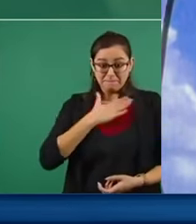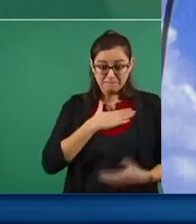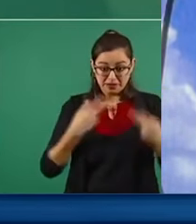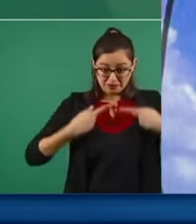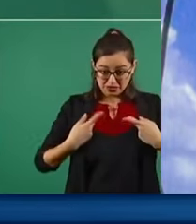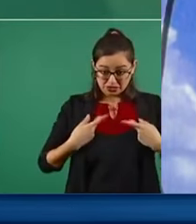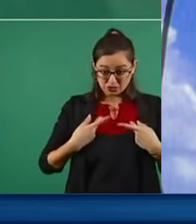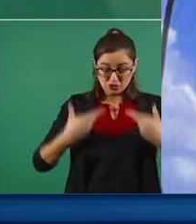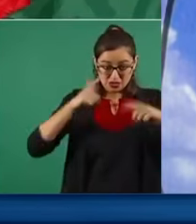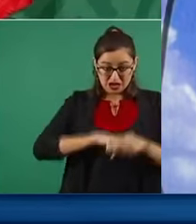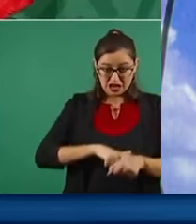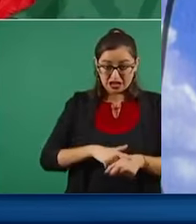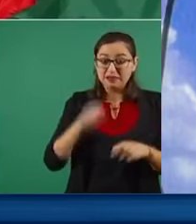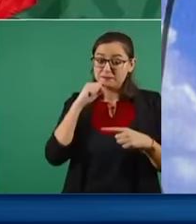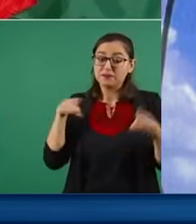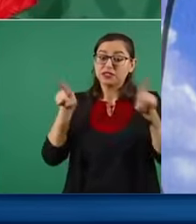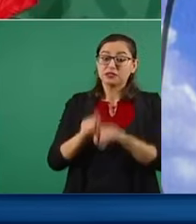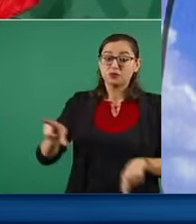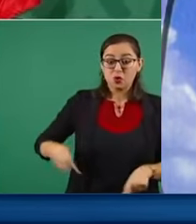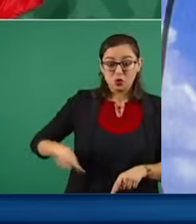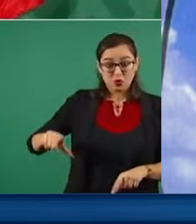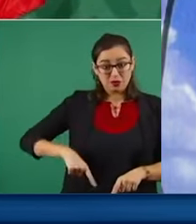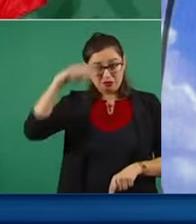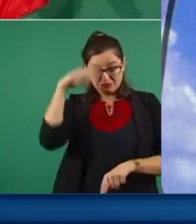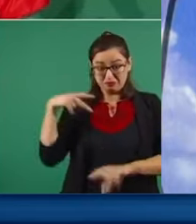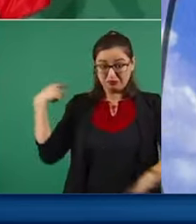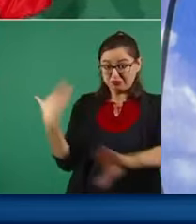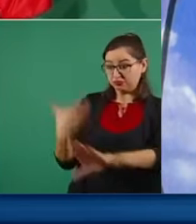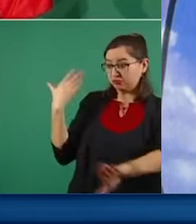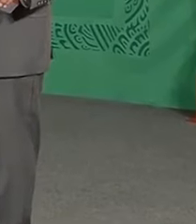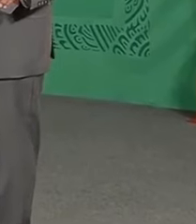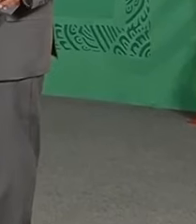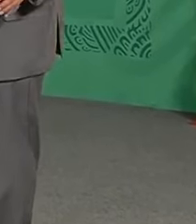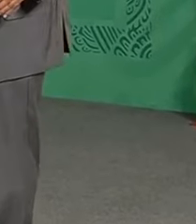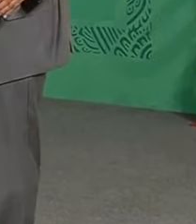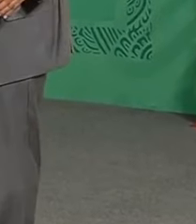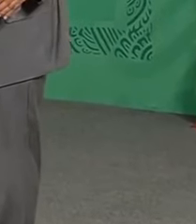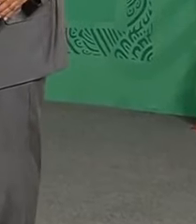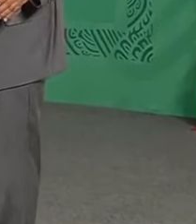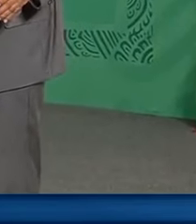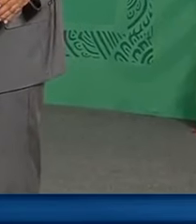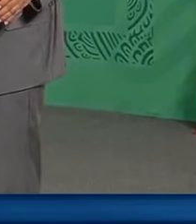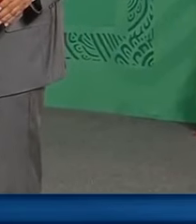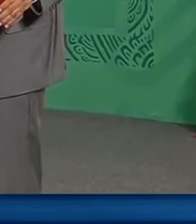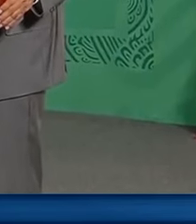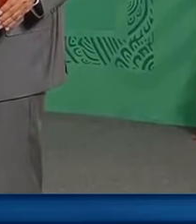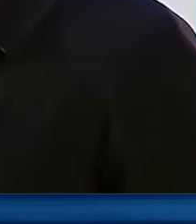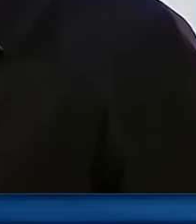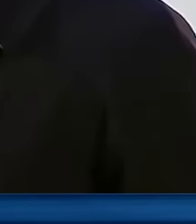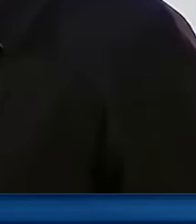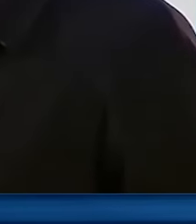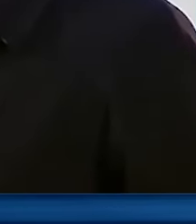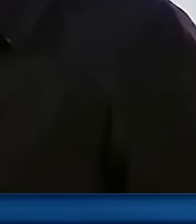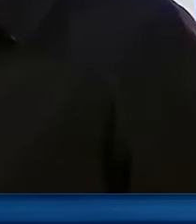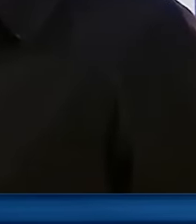nivel de respuesta por su rechazo a esta reforma. Pues don Federico Berrueto, como siempre, un placer tenerle aquí